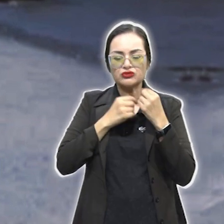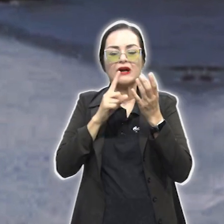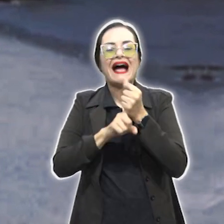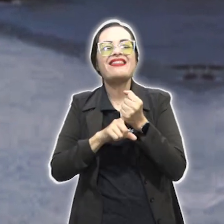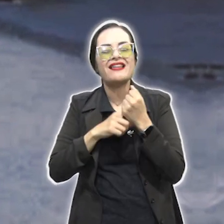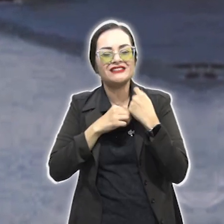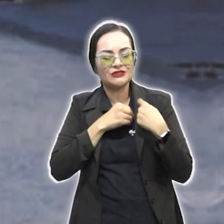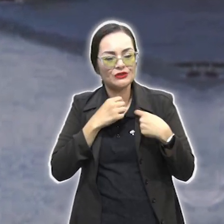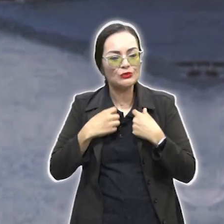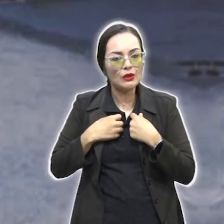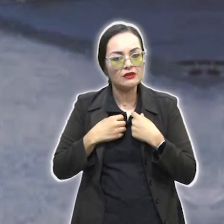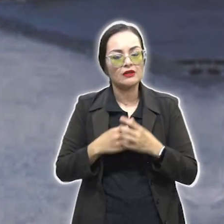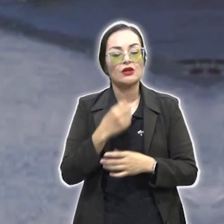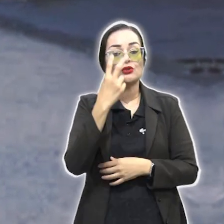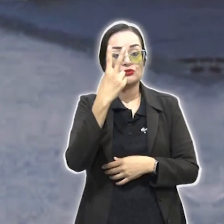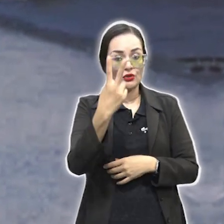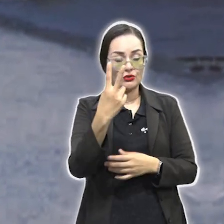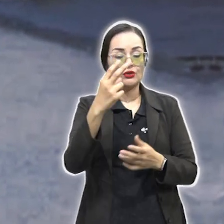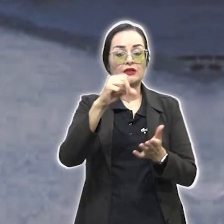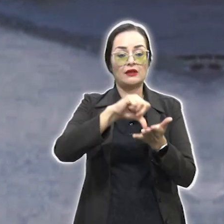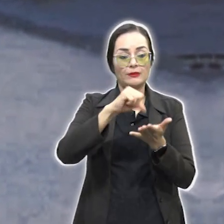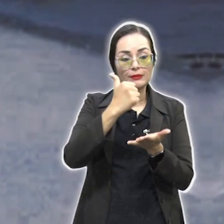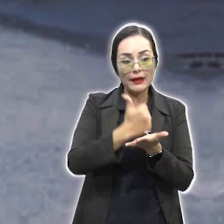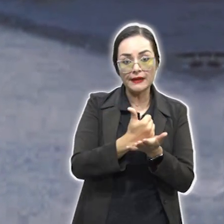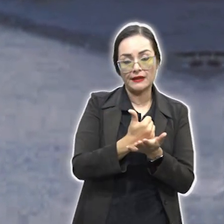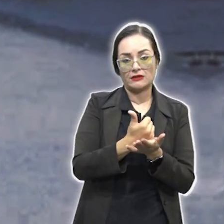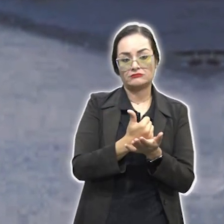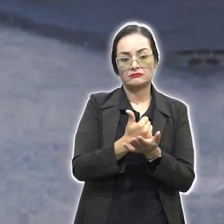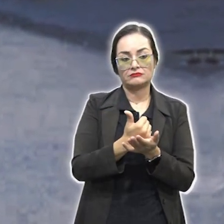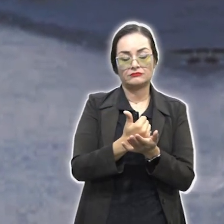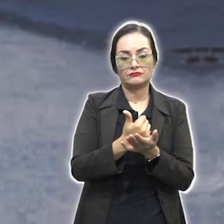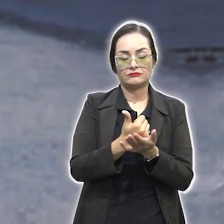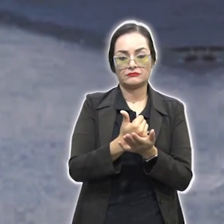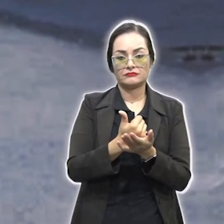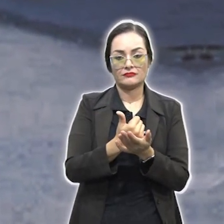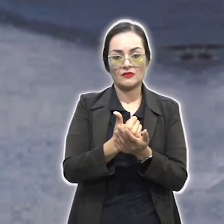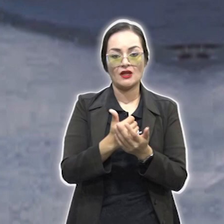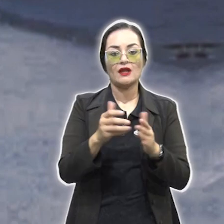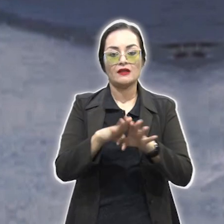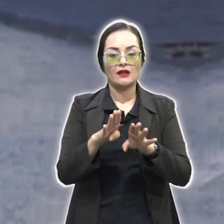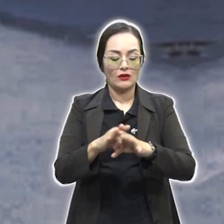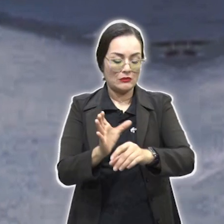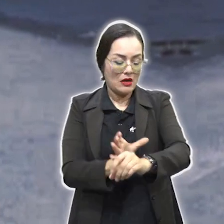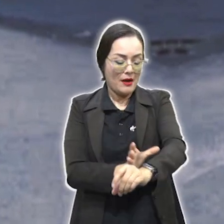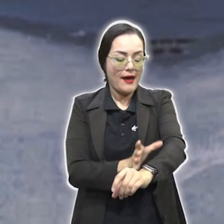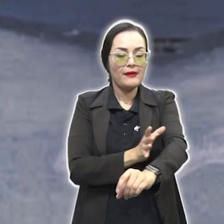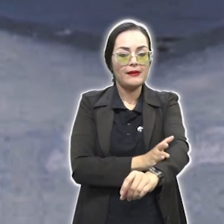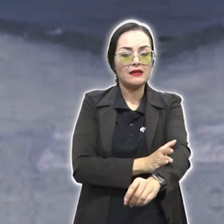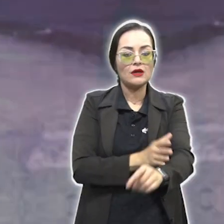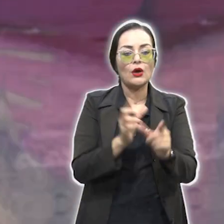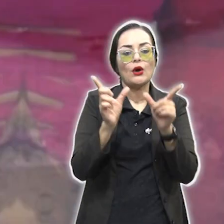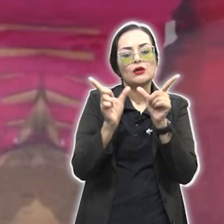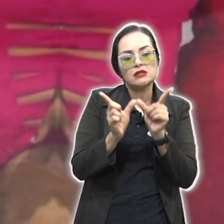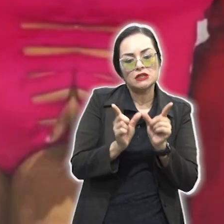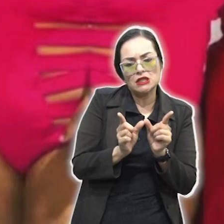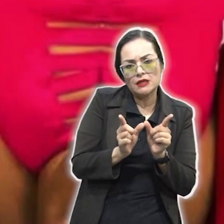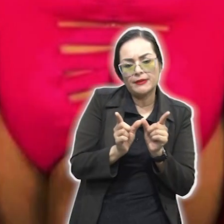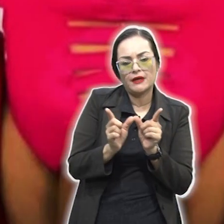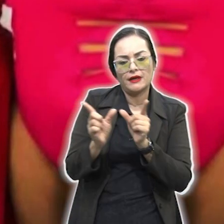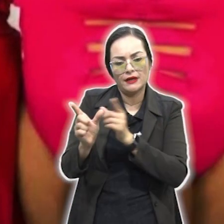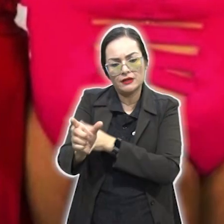talla baja: proporcionada, que significa que todas las partes del cuerpo son pequeñas y tienen el mismo